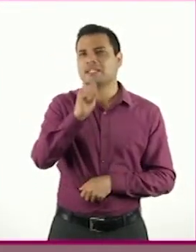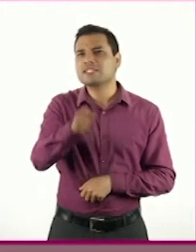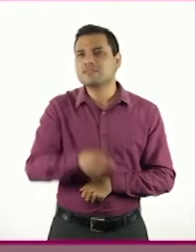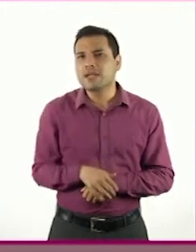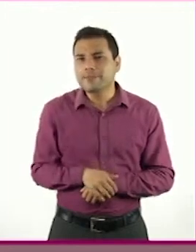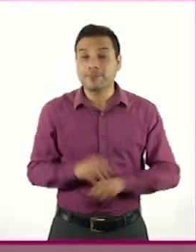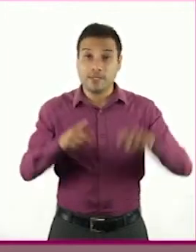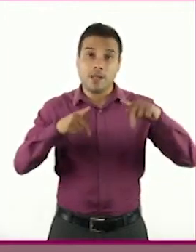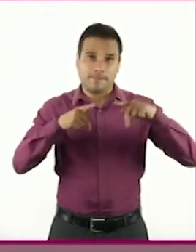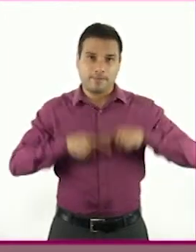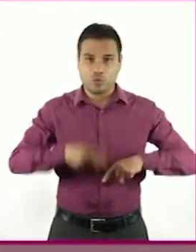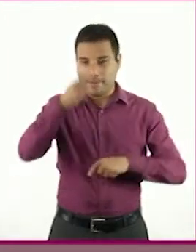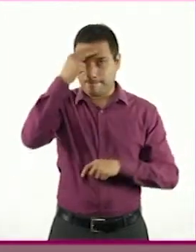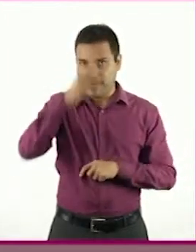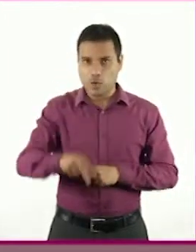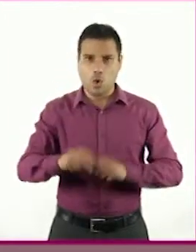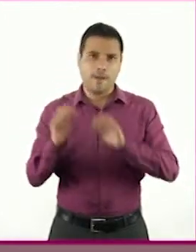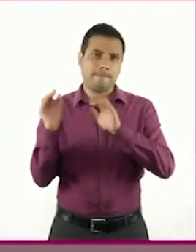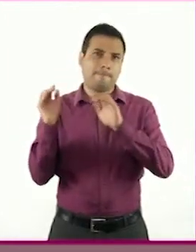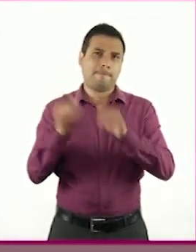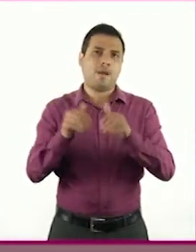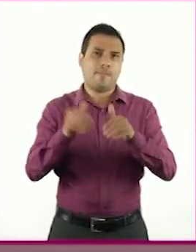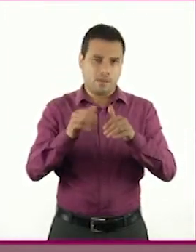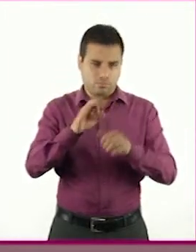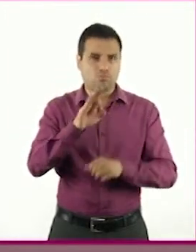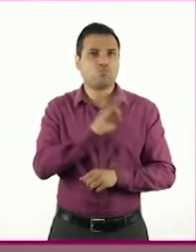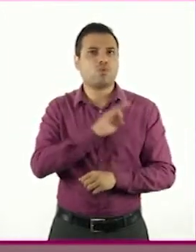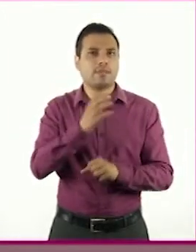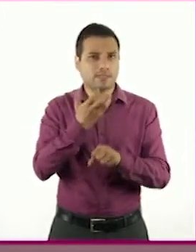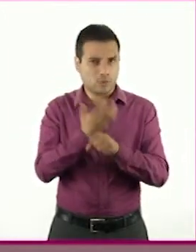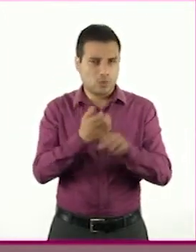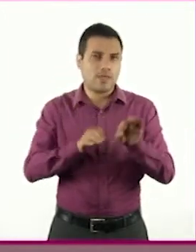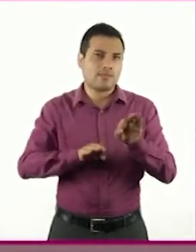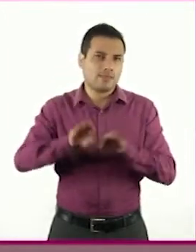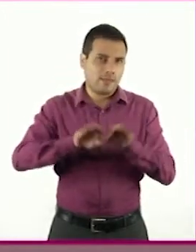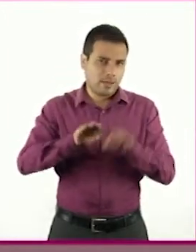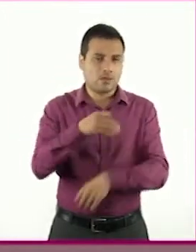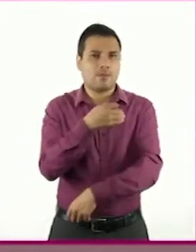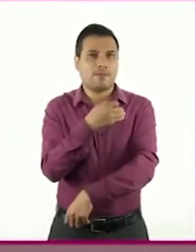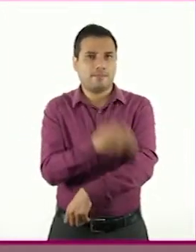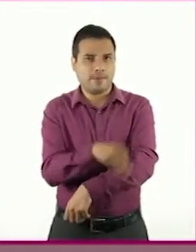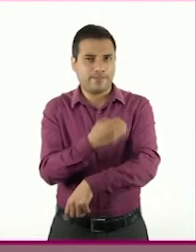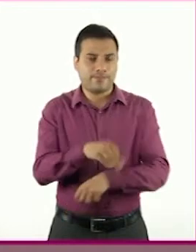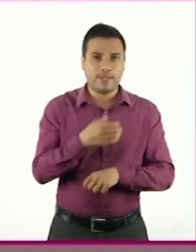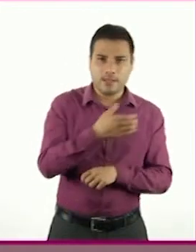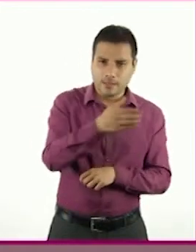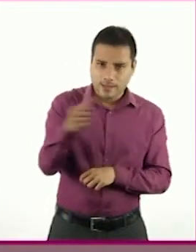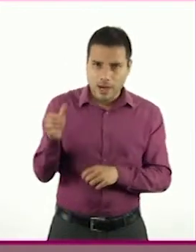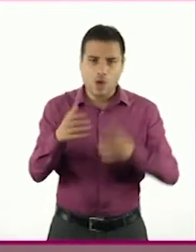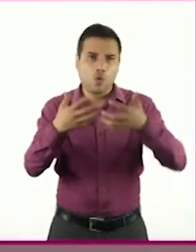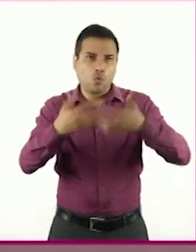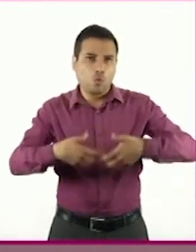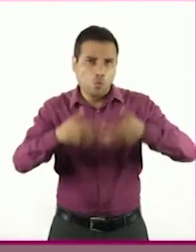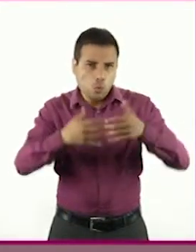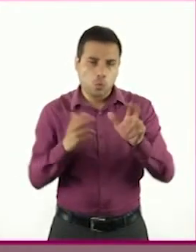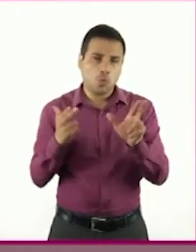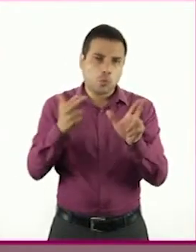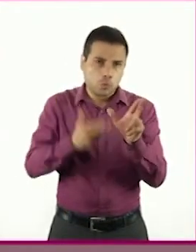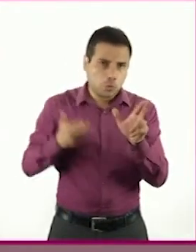contrataba trabajadores mexicanos de manera legal y temporal para trabajar en la agroindustria y los